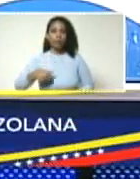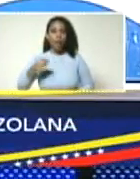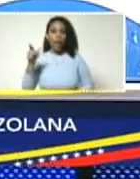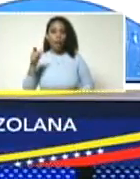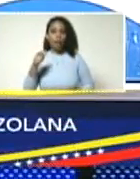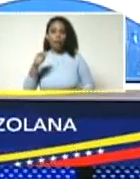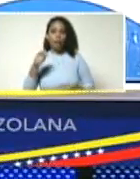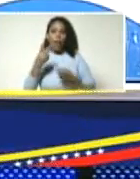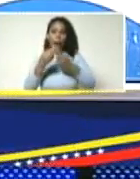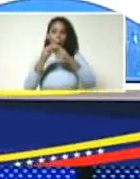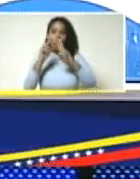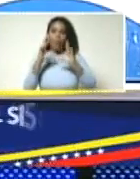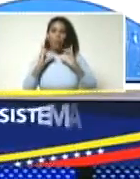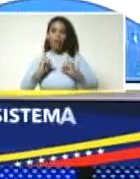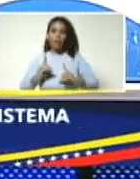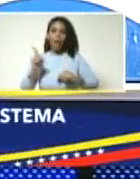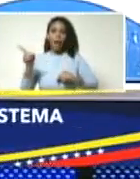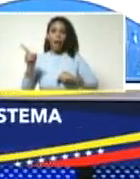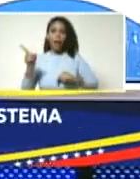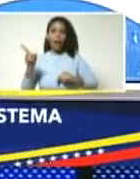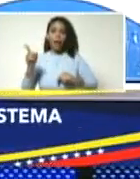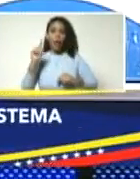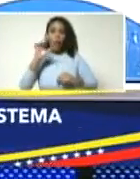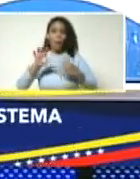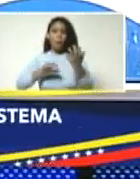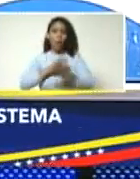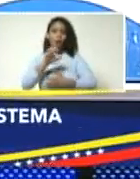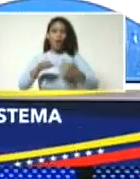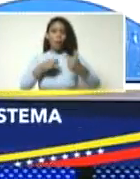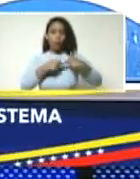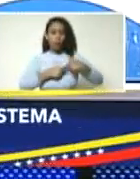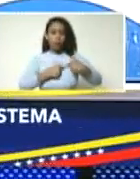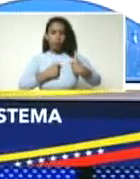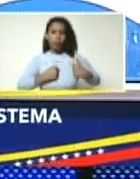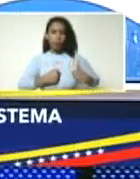descanse, le dio un problema grave en el corazón.